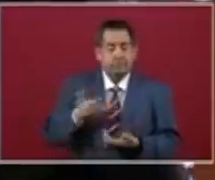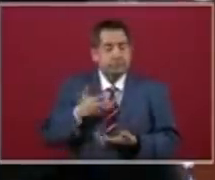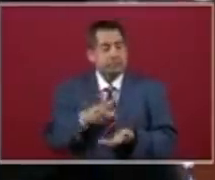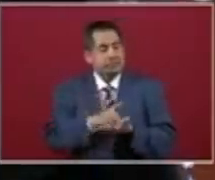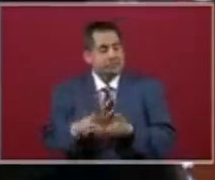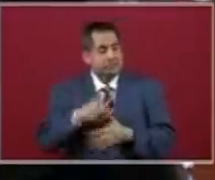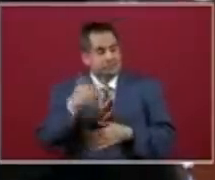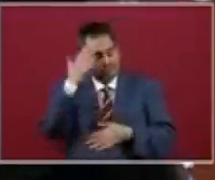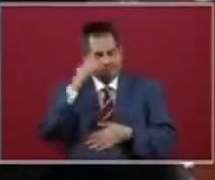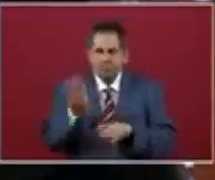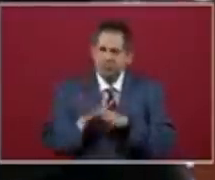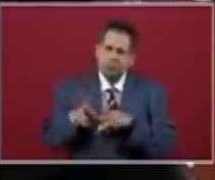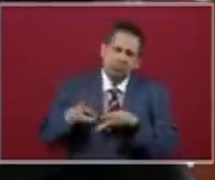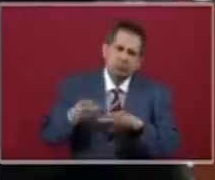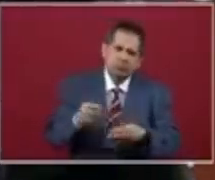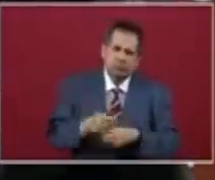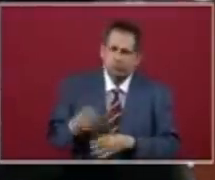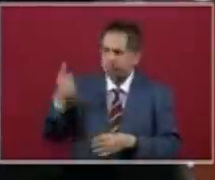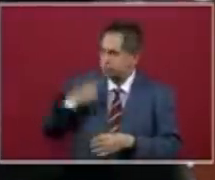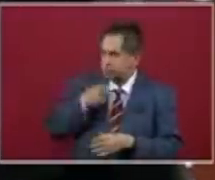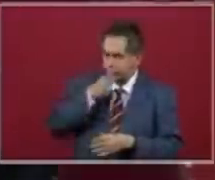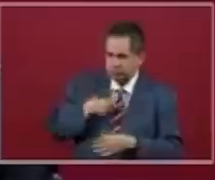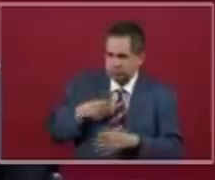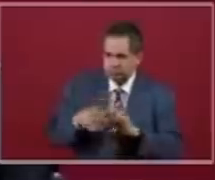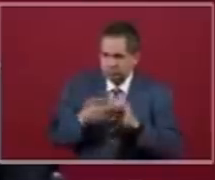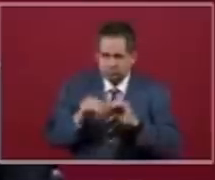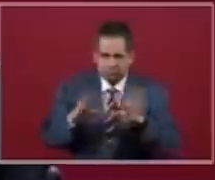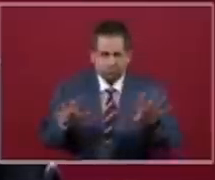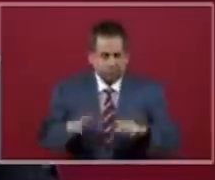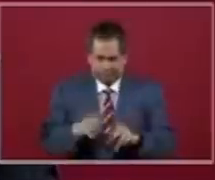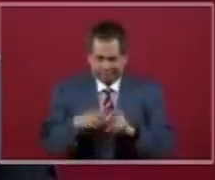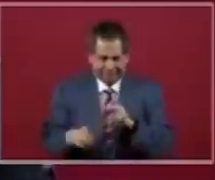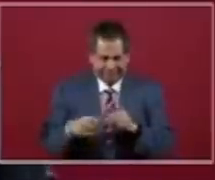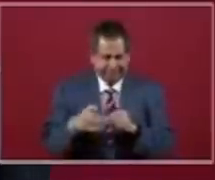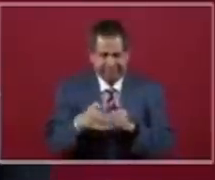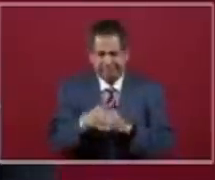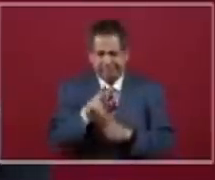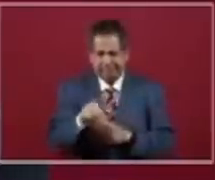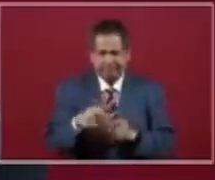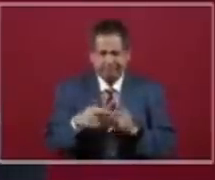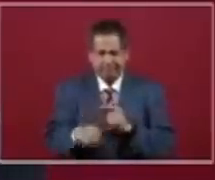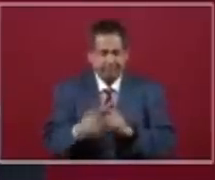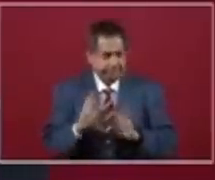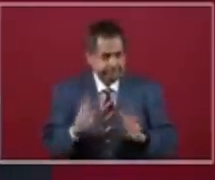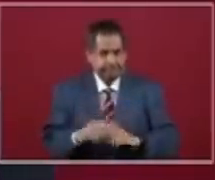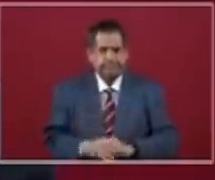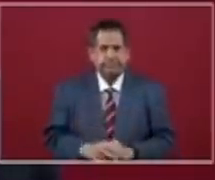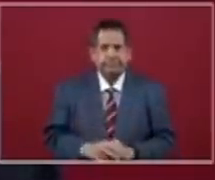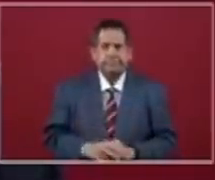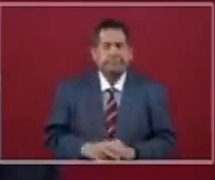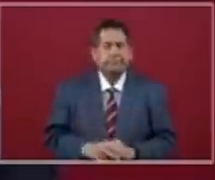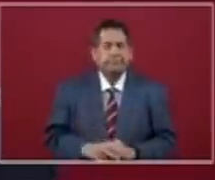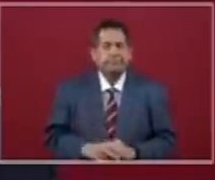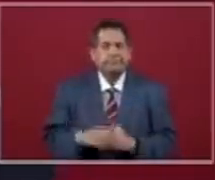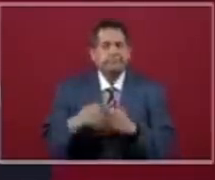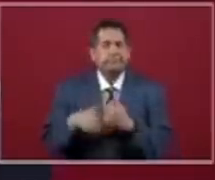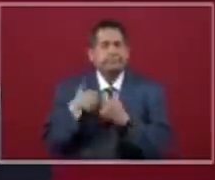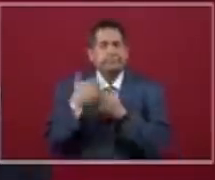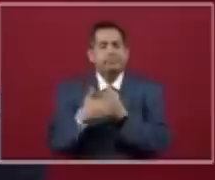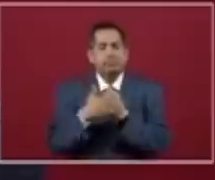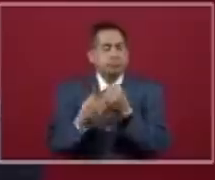verlo. Entonces ya nos instruyeron que así se haga. Y eso empieza ya, a partir ya de ahora. Y ya los